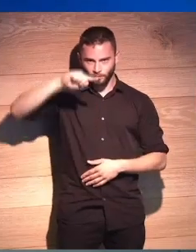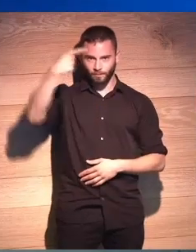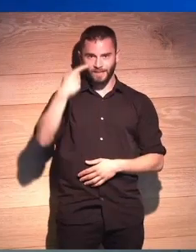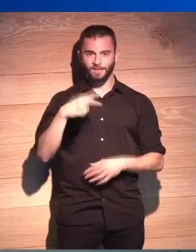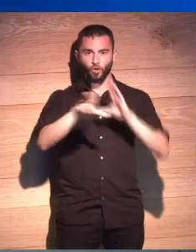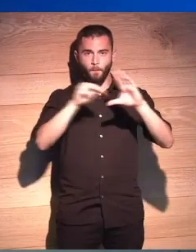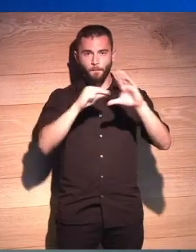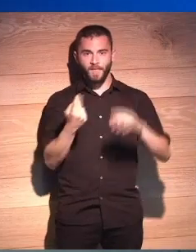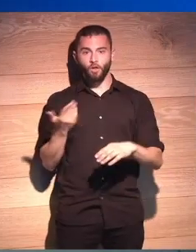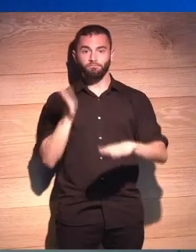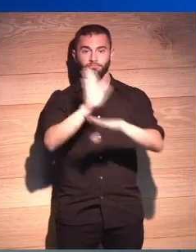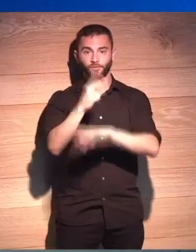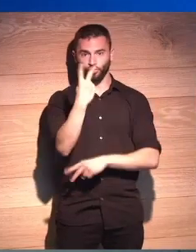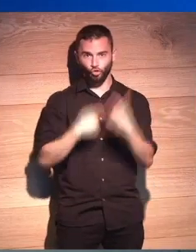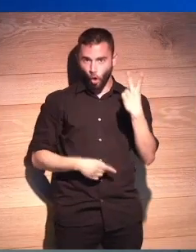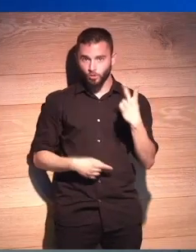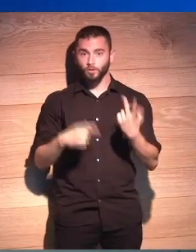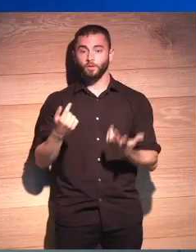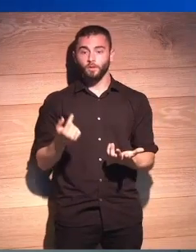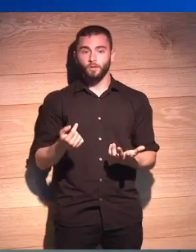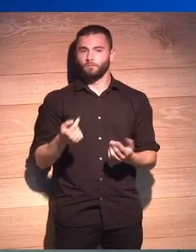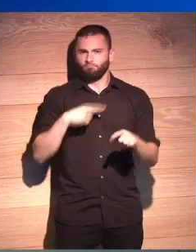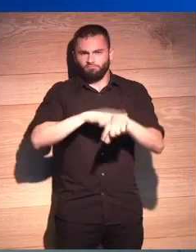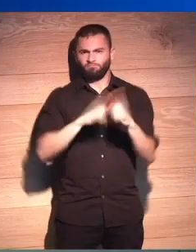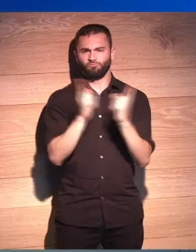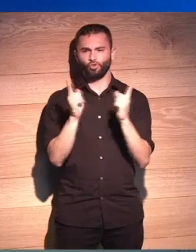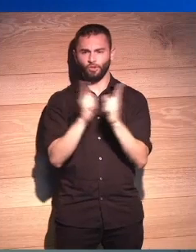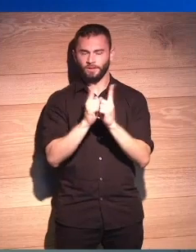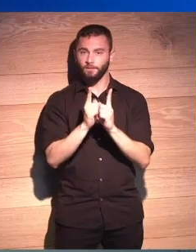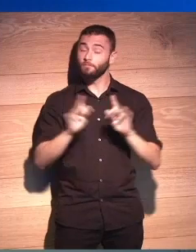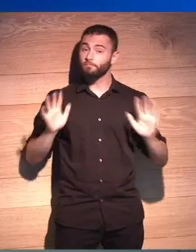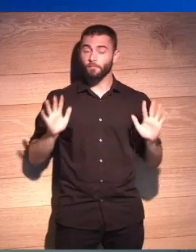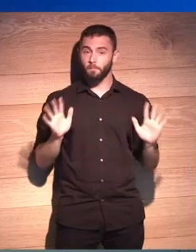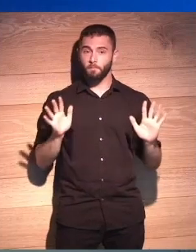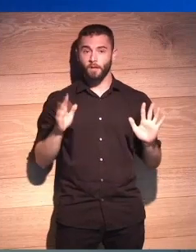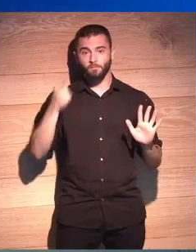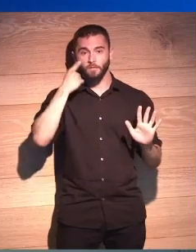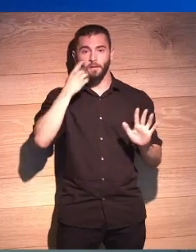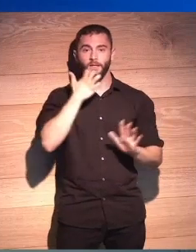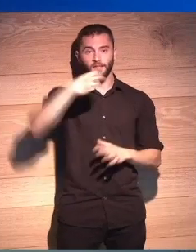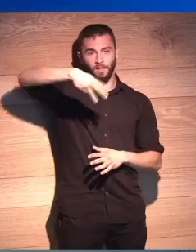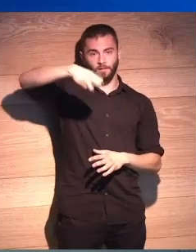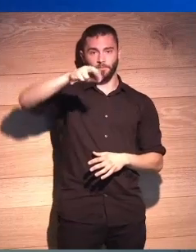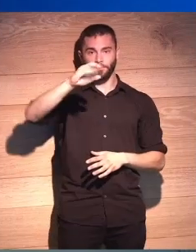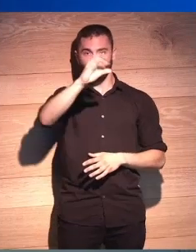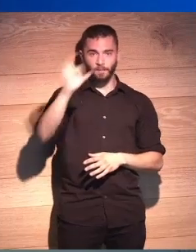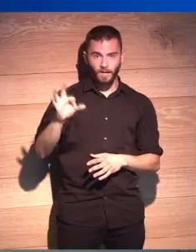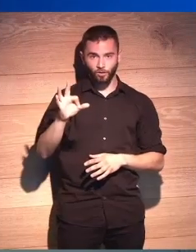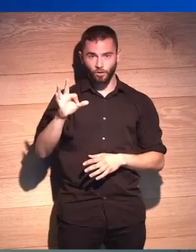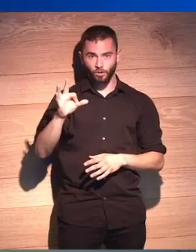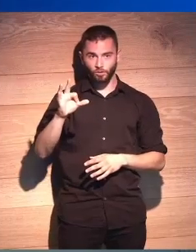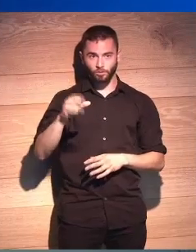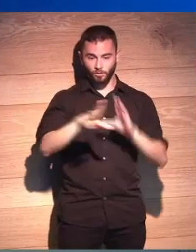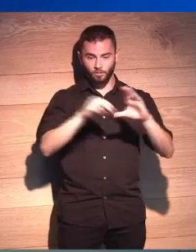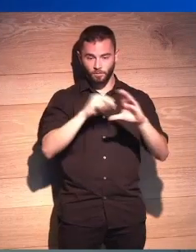poner 2 vídeos. Me gustaría que vierais, van a ser muy cortitos, pero vamos a ver si Marcos le da paso a los vídeos, porque no es